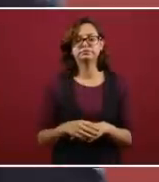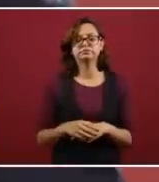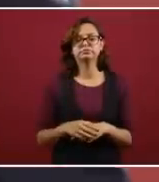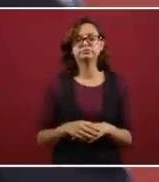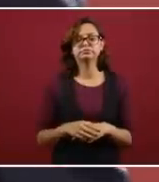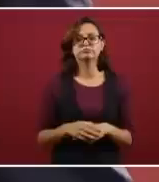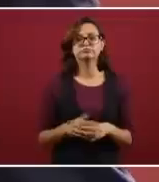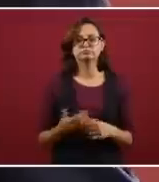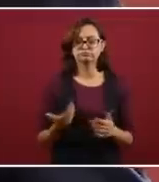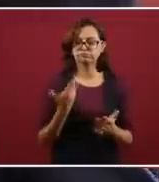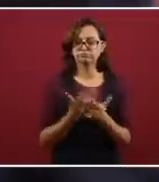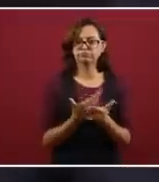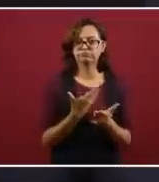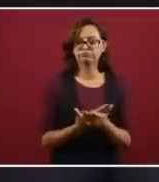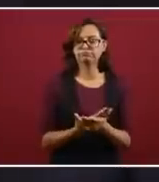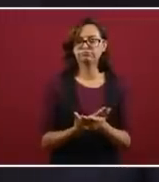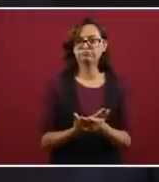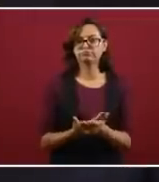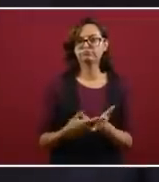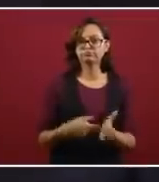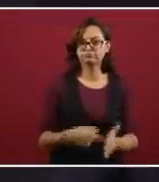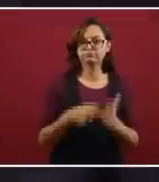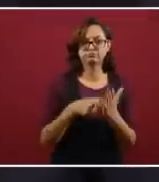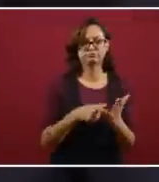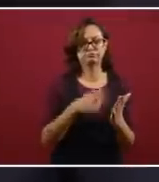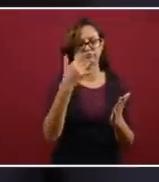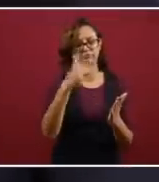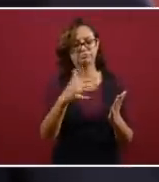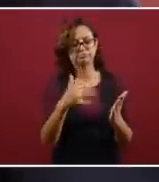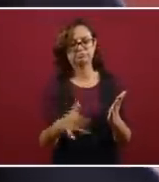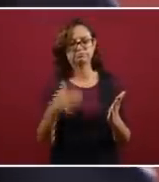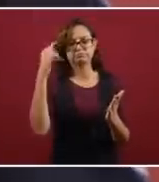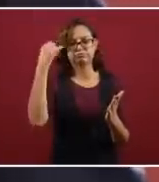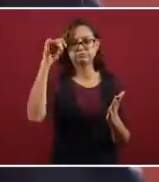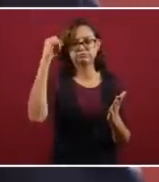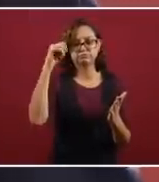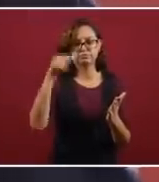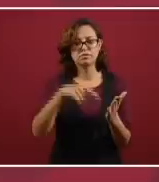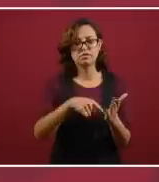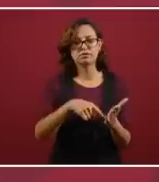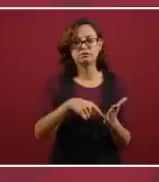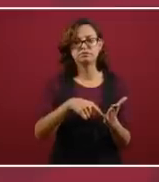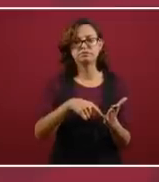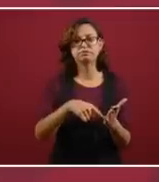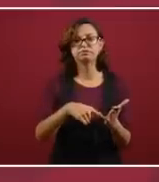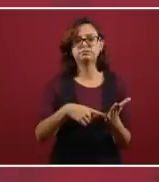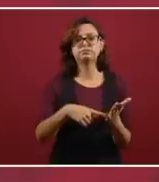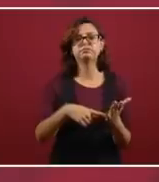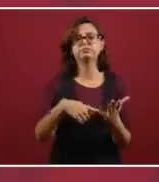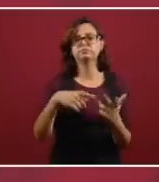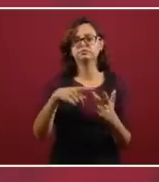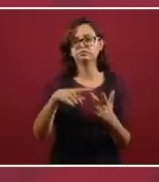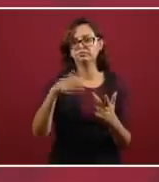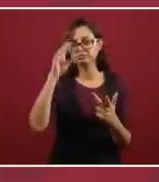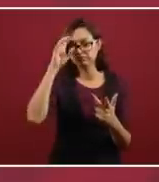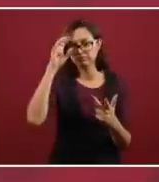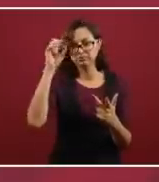tener elementos teóricos, repito conceptuales,